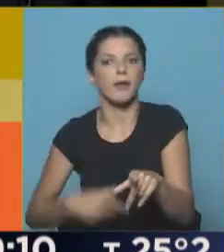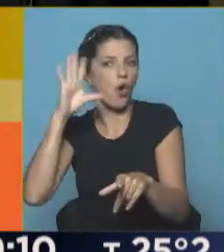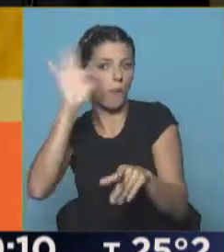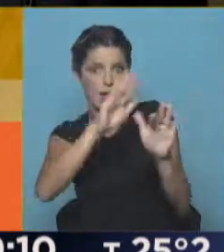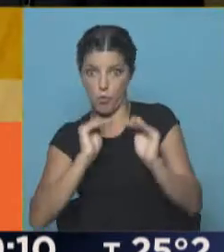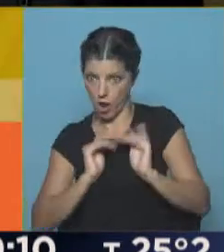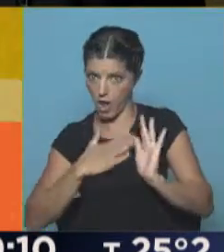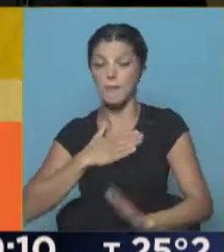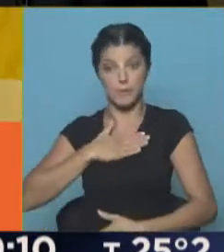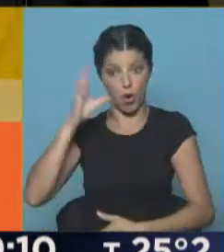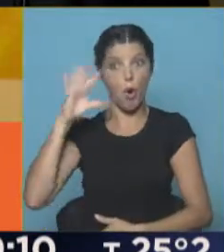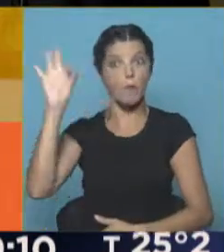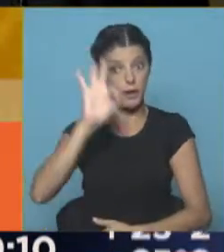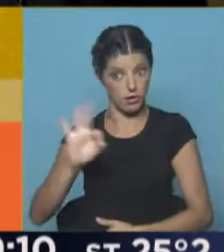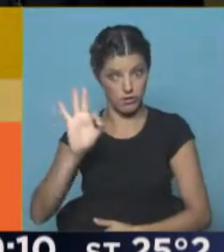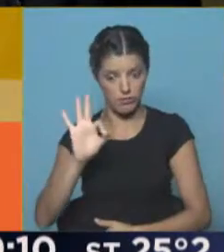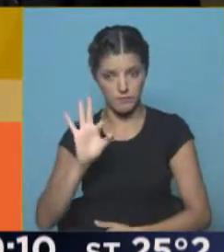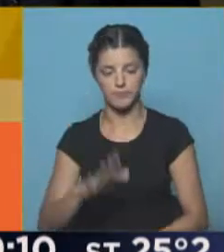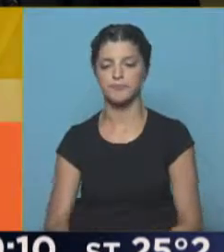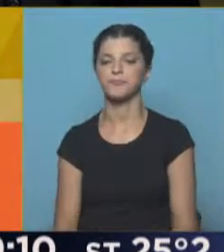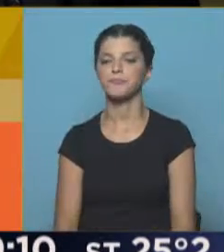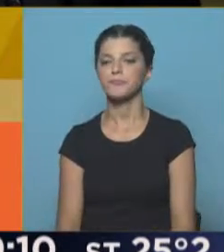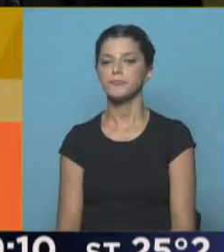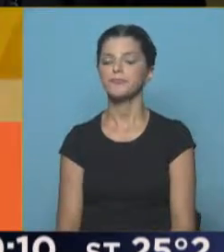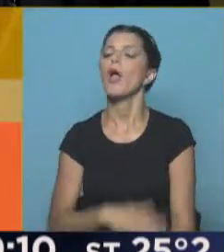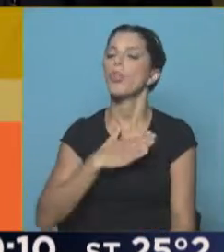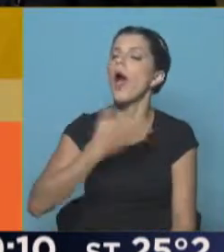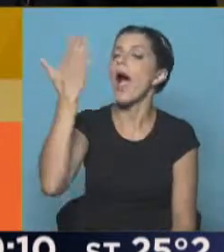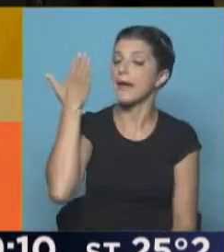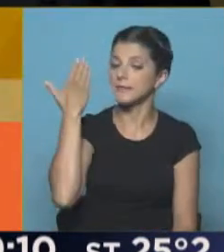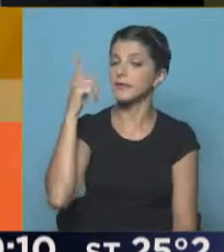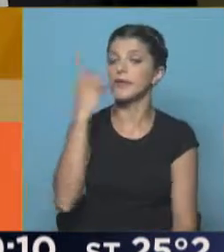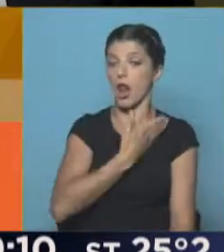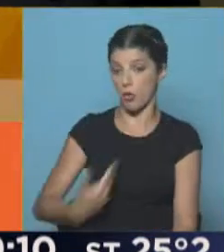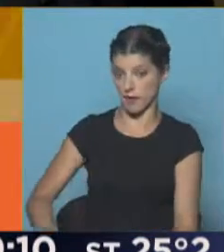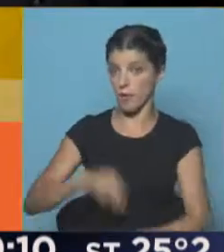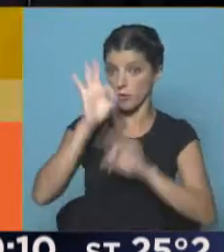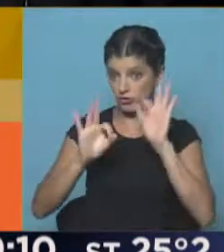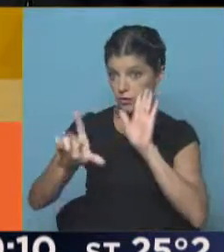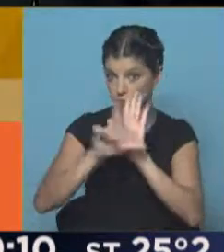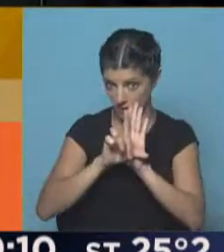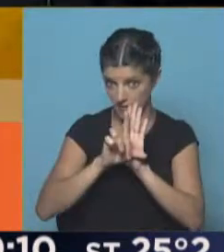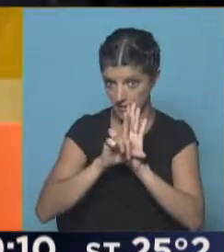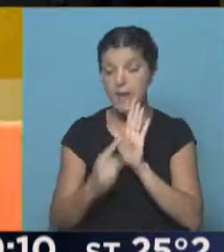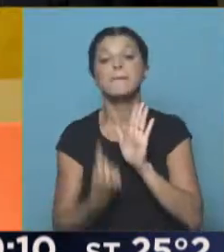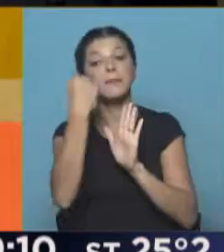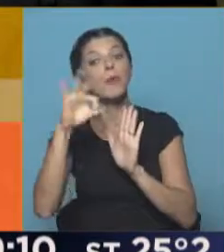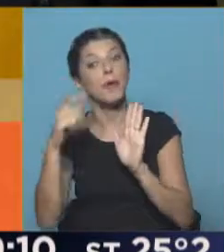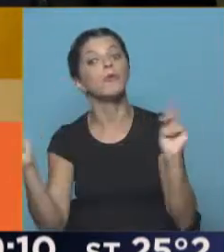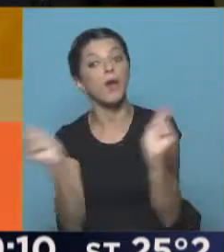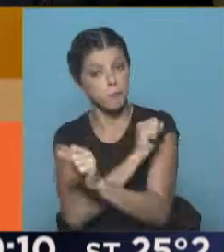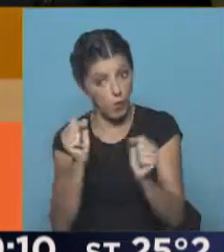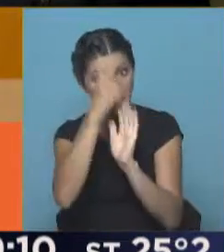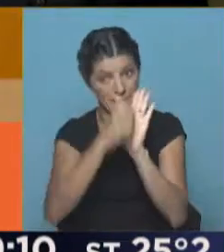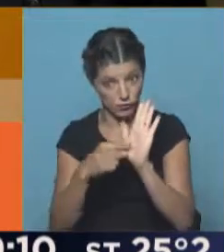bloque. Nosotros habíamos quedado que este proyecto de ley, que el gobierno se había comprometido, lo mandara después del presupuesto. Y pasaron unos